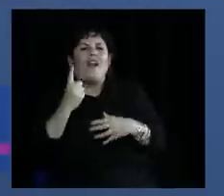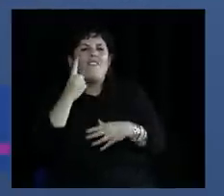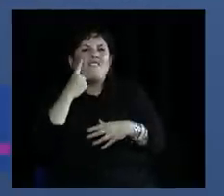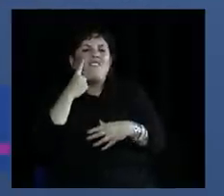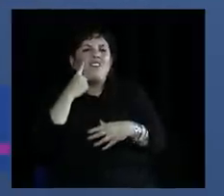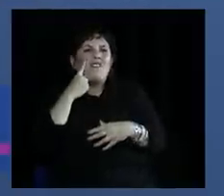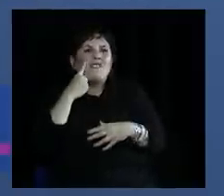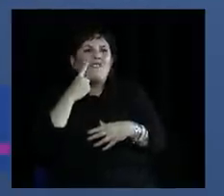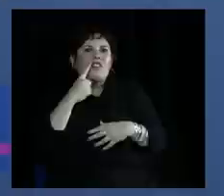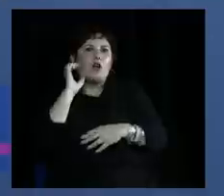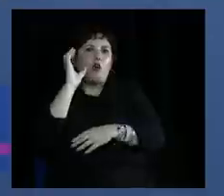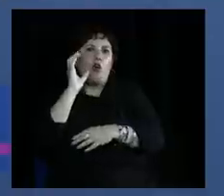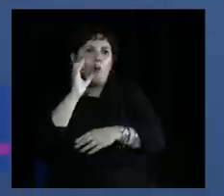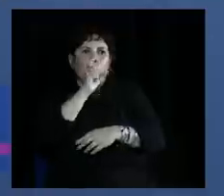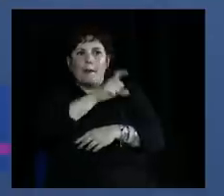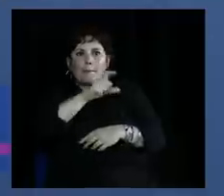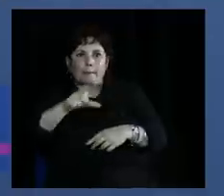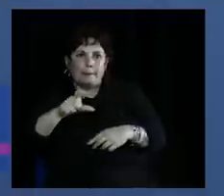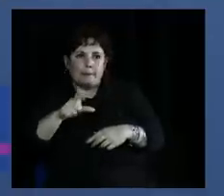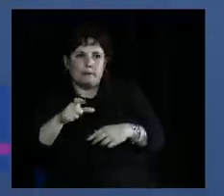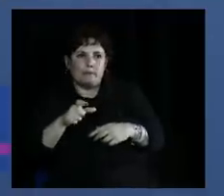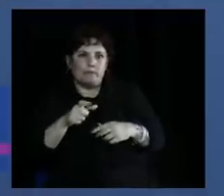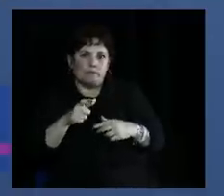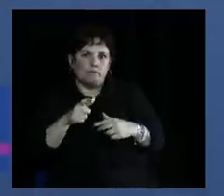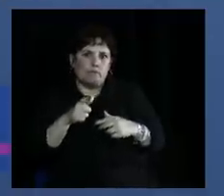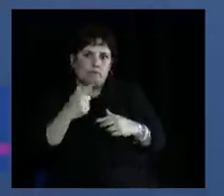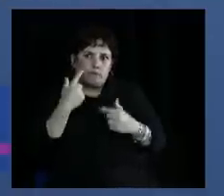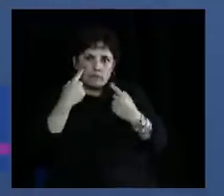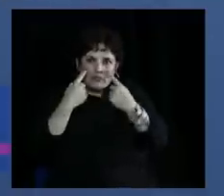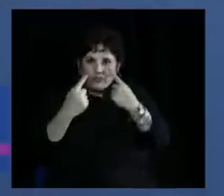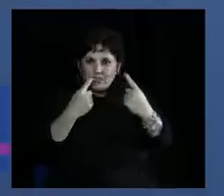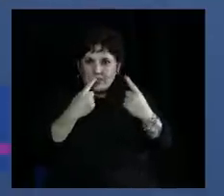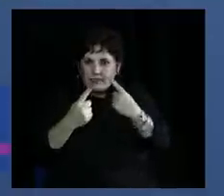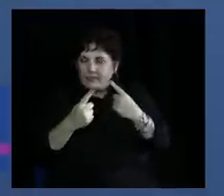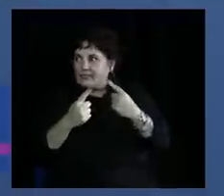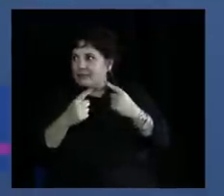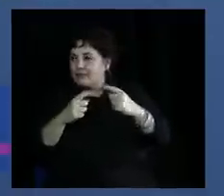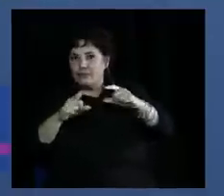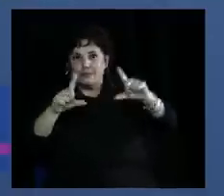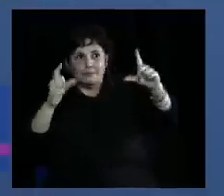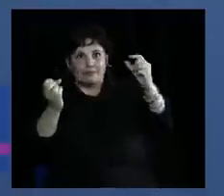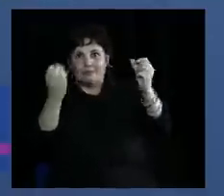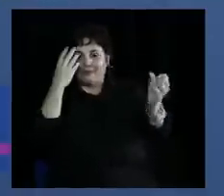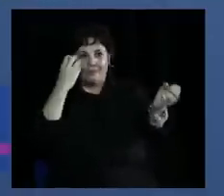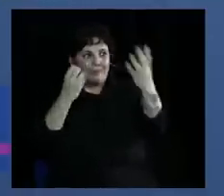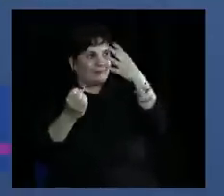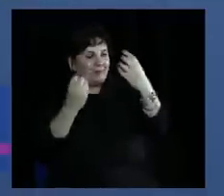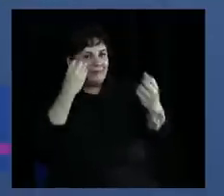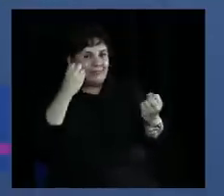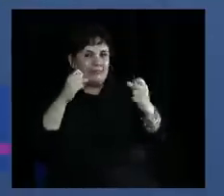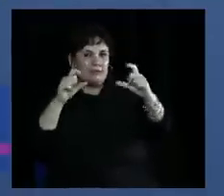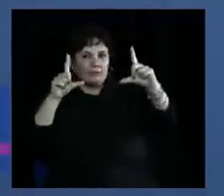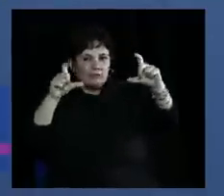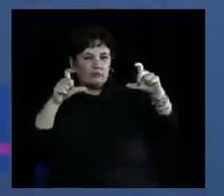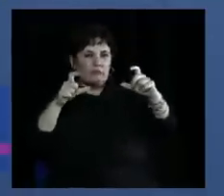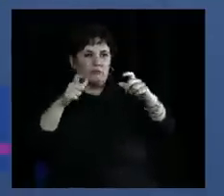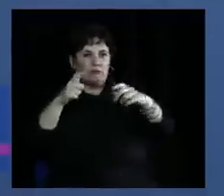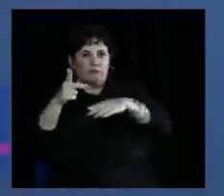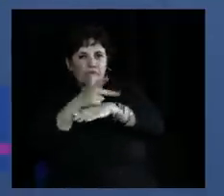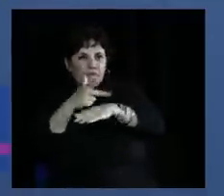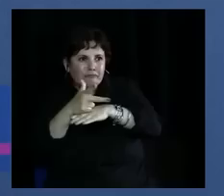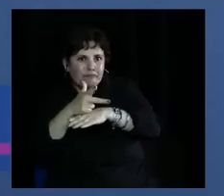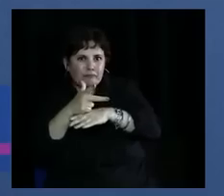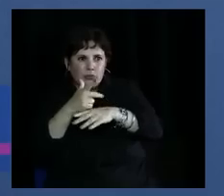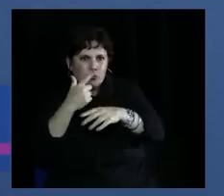momento el pueblo colombiano? Que por lo que vemos en las imágenes que llegan a nuestro país, muestran una